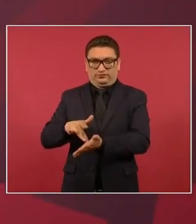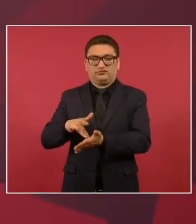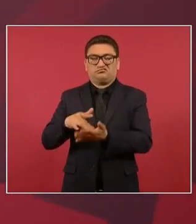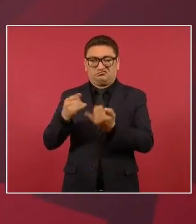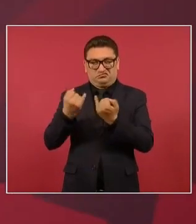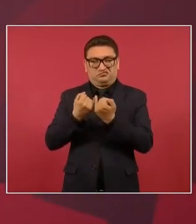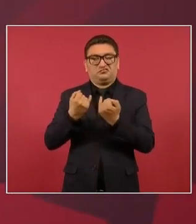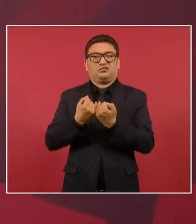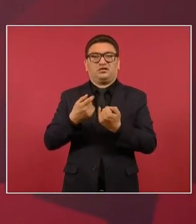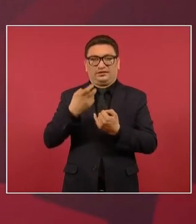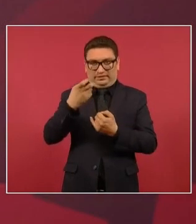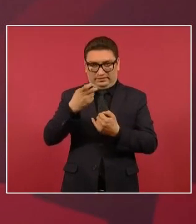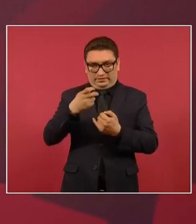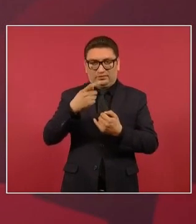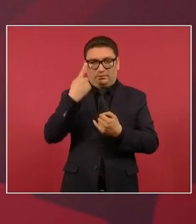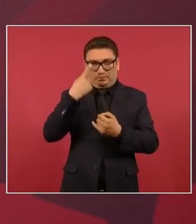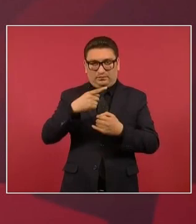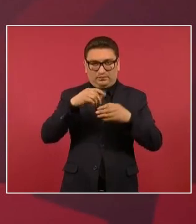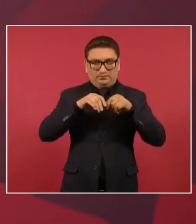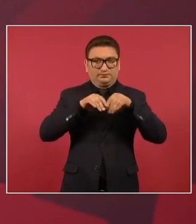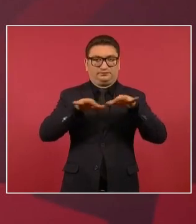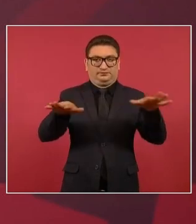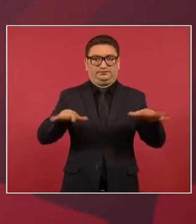en esa campaña.